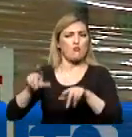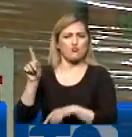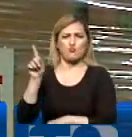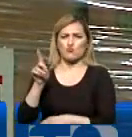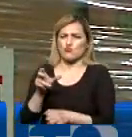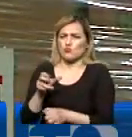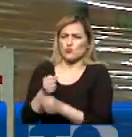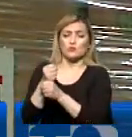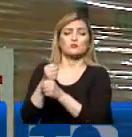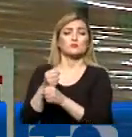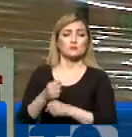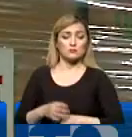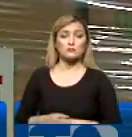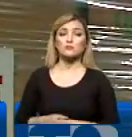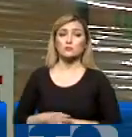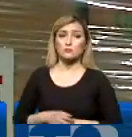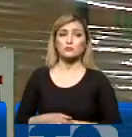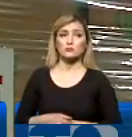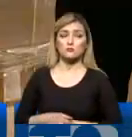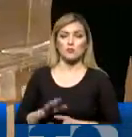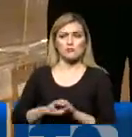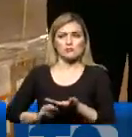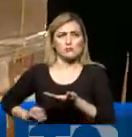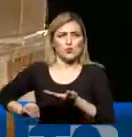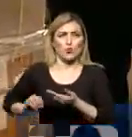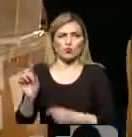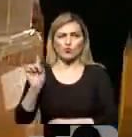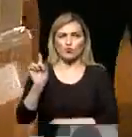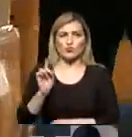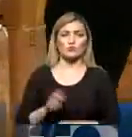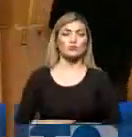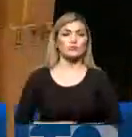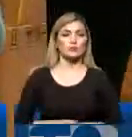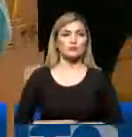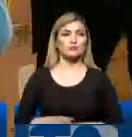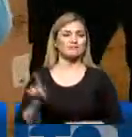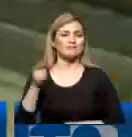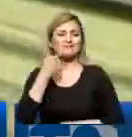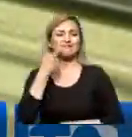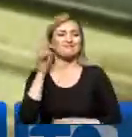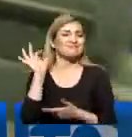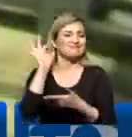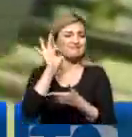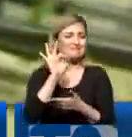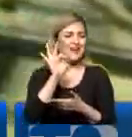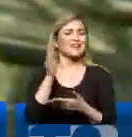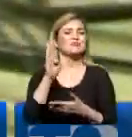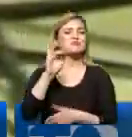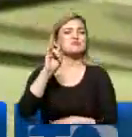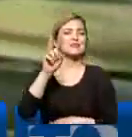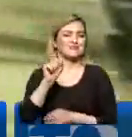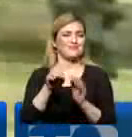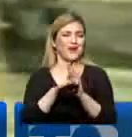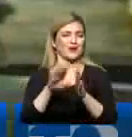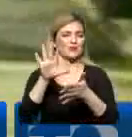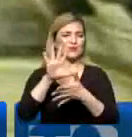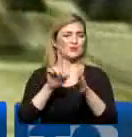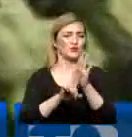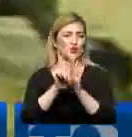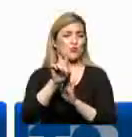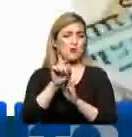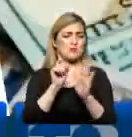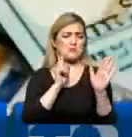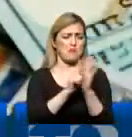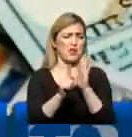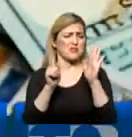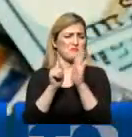que no haya ningún desvío de recursos. Quevedo además indicó que desde marzo el BID ha realizado varios desembolsos, los